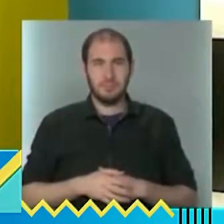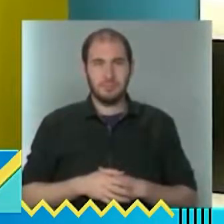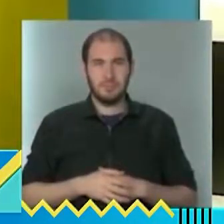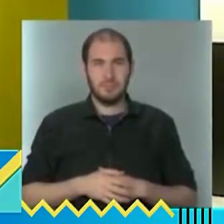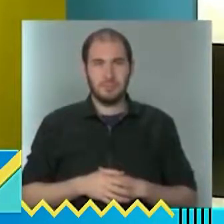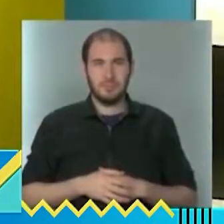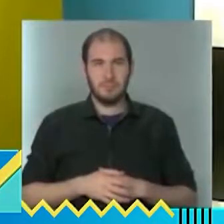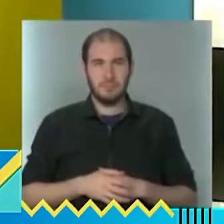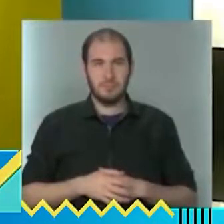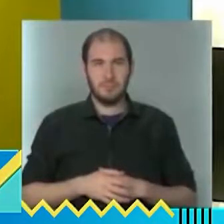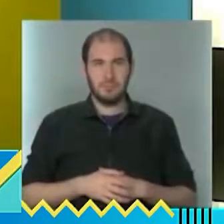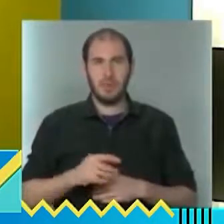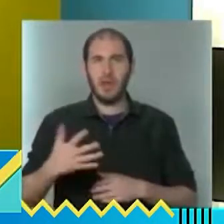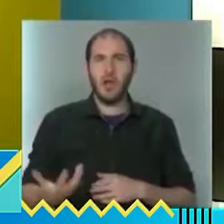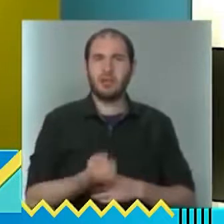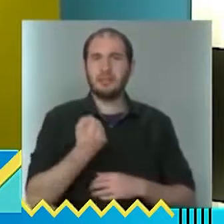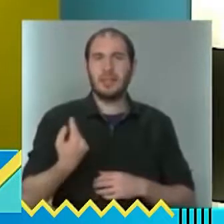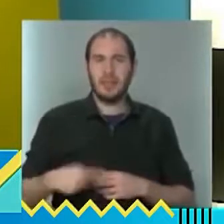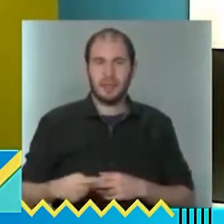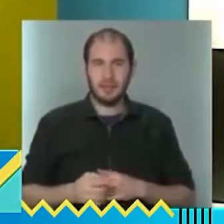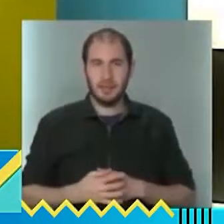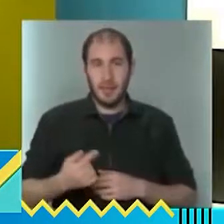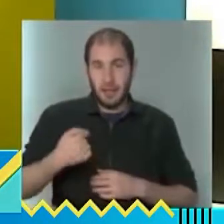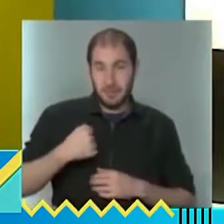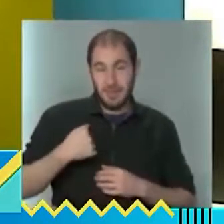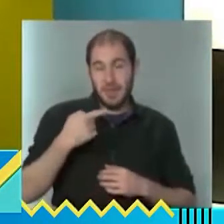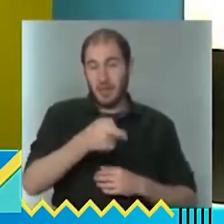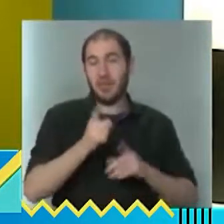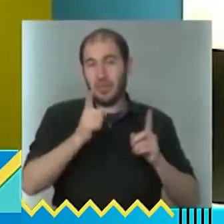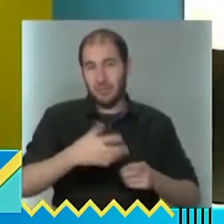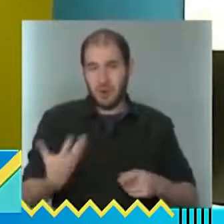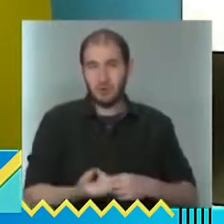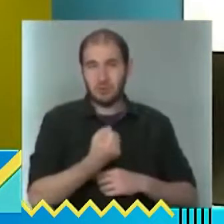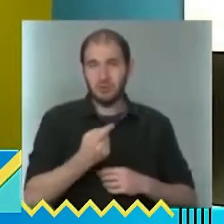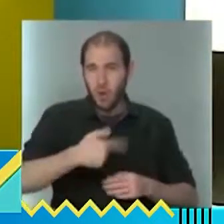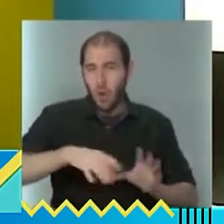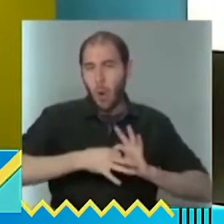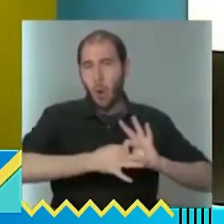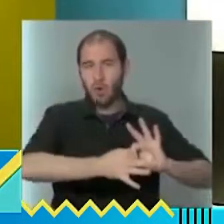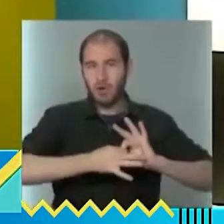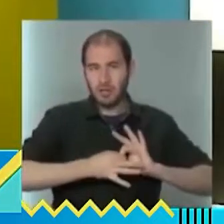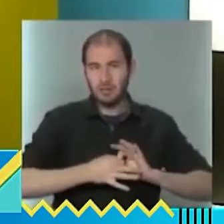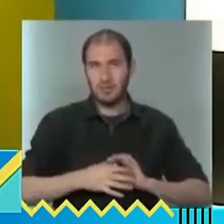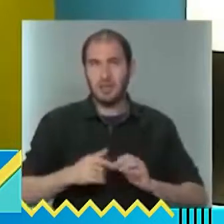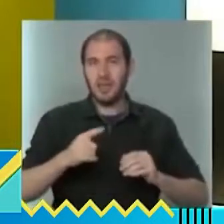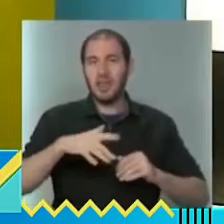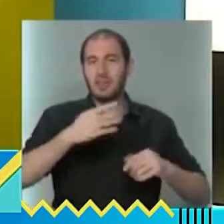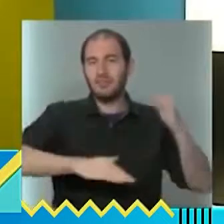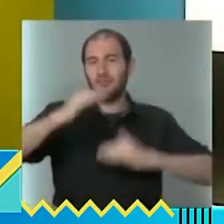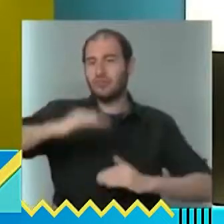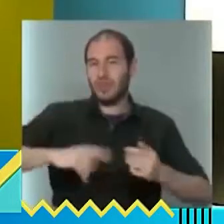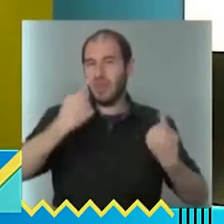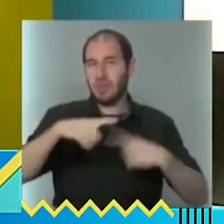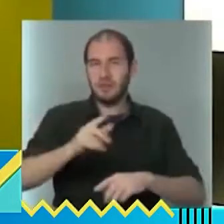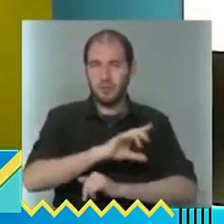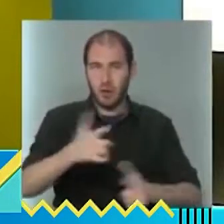fue lo que logró en mí y en ellos también unirnos sin diferencia social,